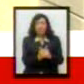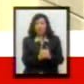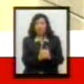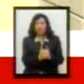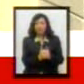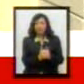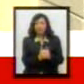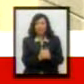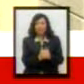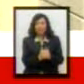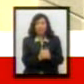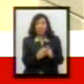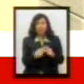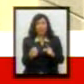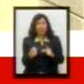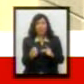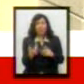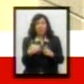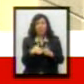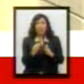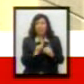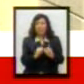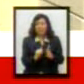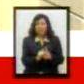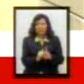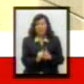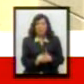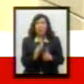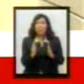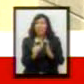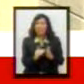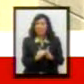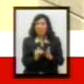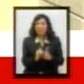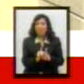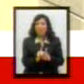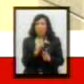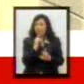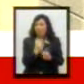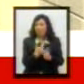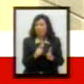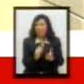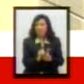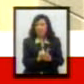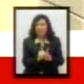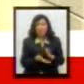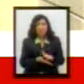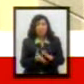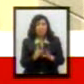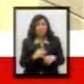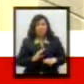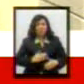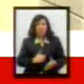frenar las salidas Y las entradas de las hijas a en sus hogares lo que da una libertad que las lleva a veces al